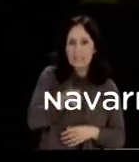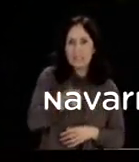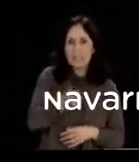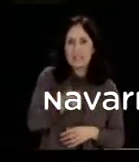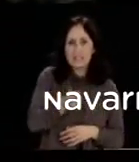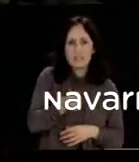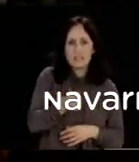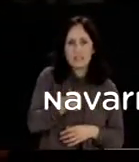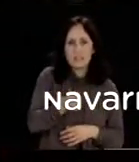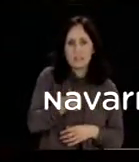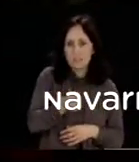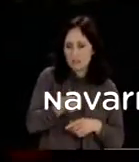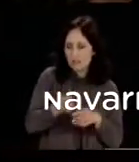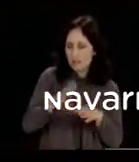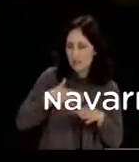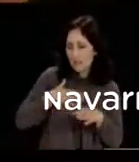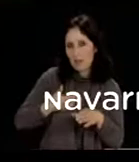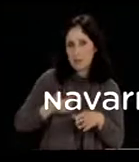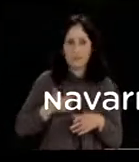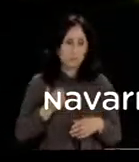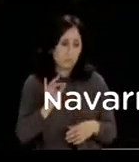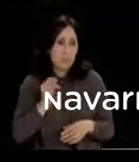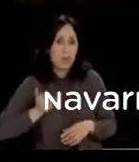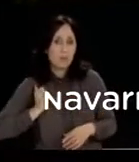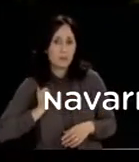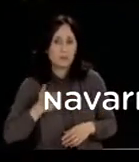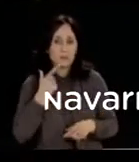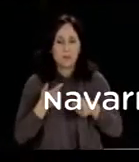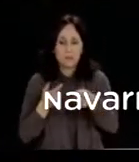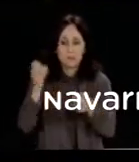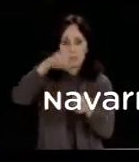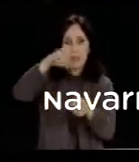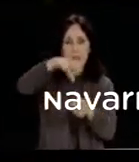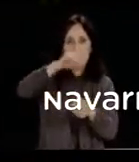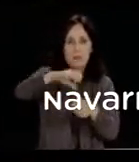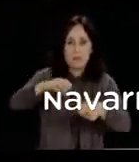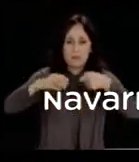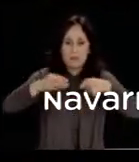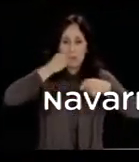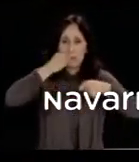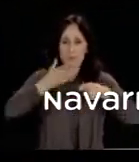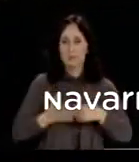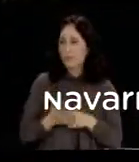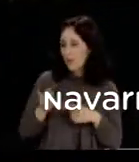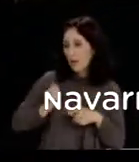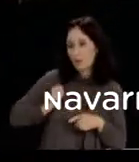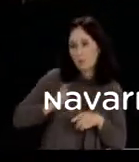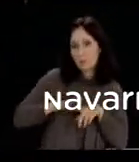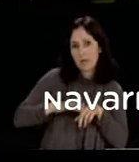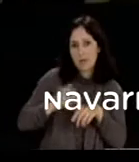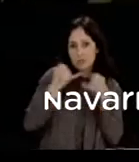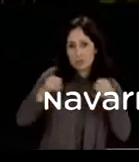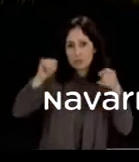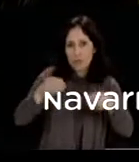Sí. No, es para... Aprovechamos también para hacerla aquí de portachistorras, ¿o qué?